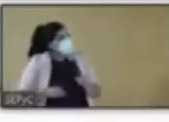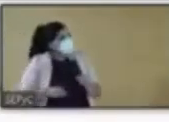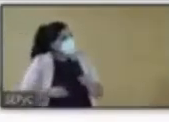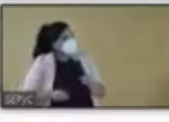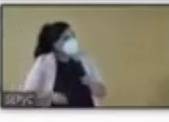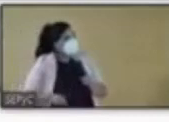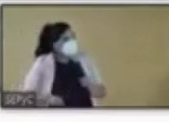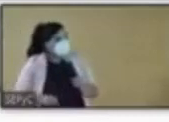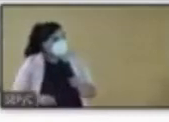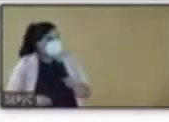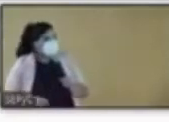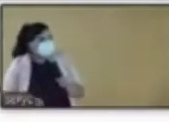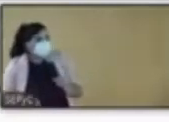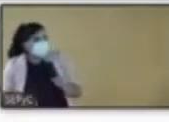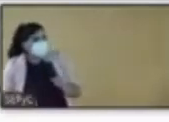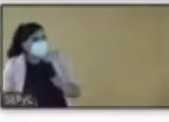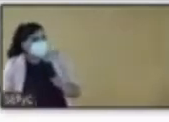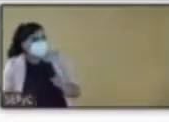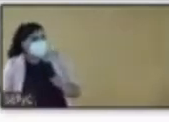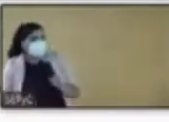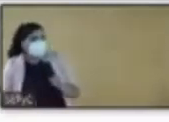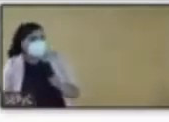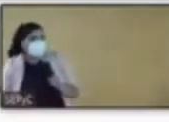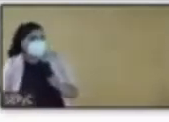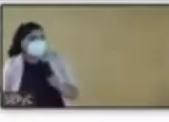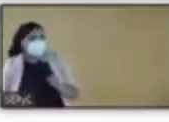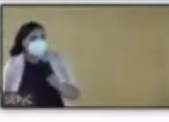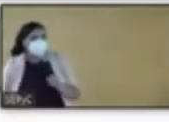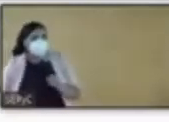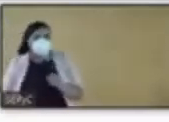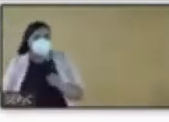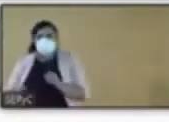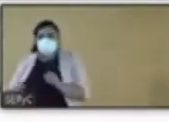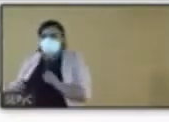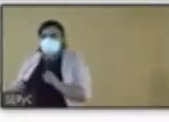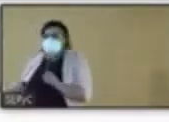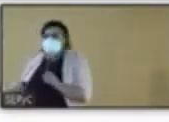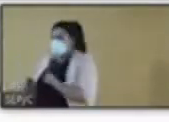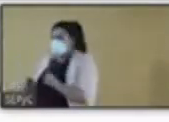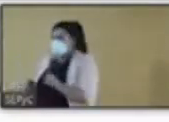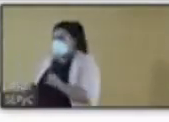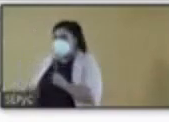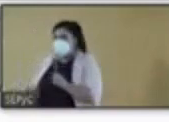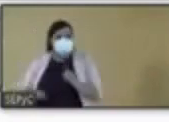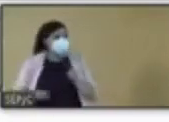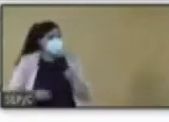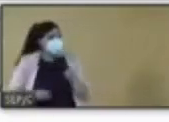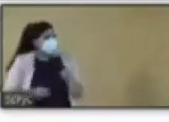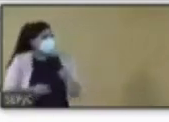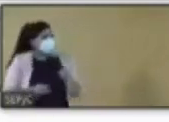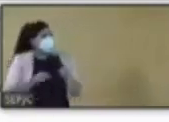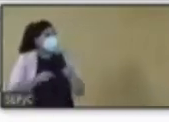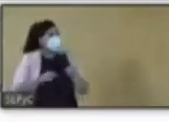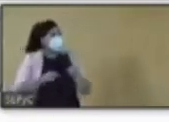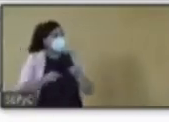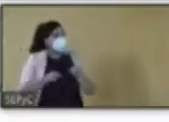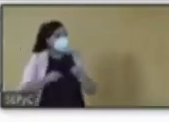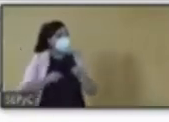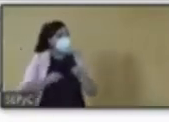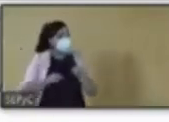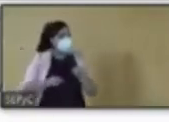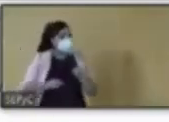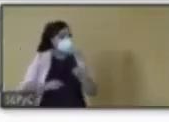Nos especifica y dice, dé clic en la sección de la declaración en la que requiera realizar la aclaración. Es decir, tenemos oportunidad